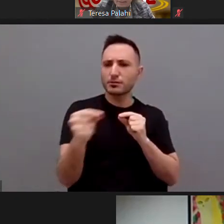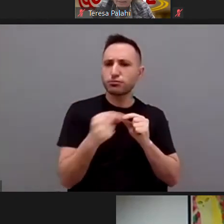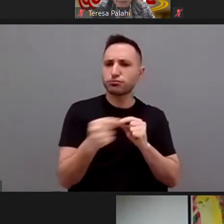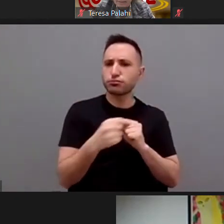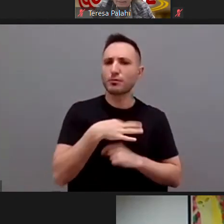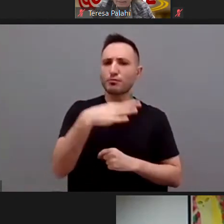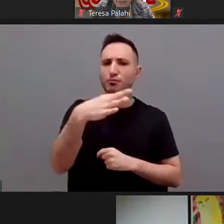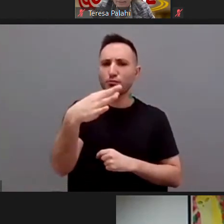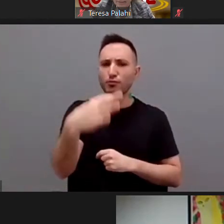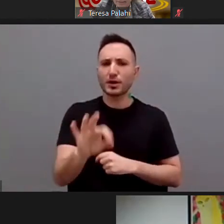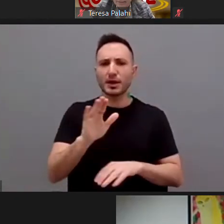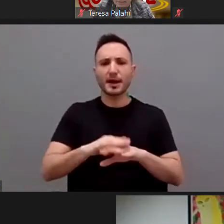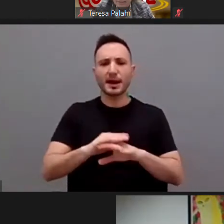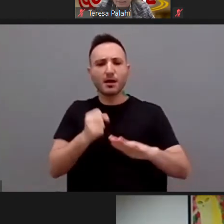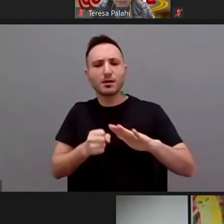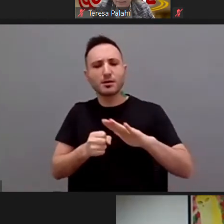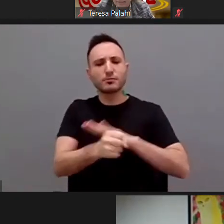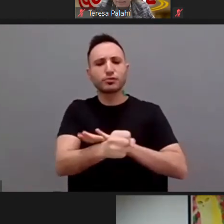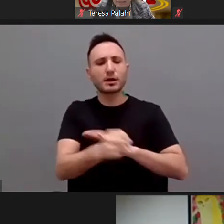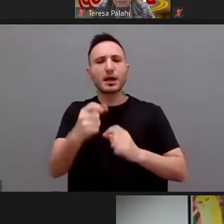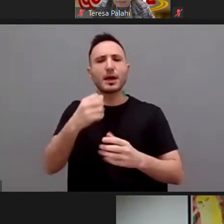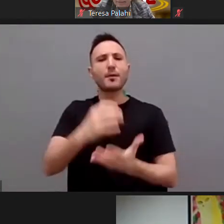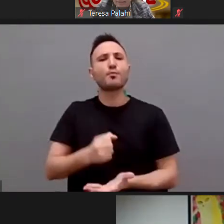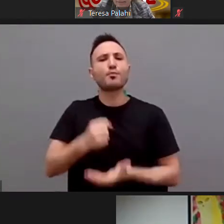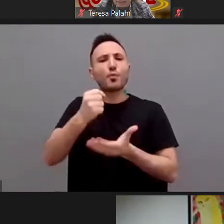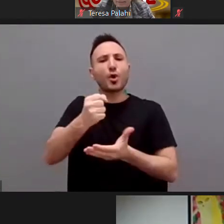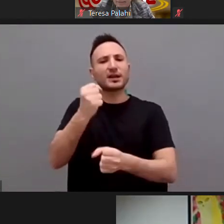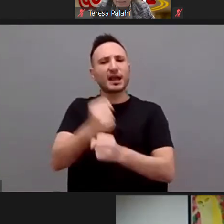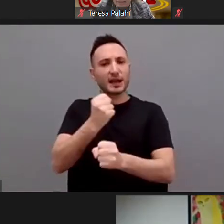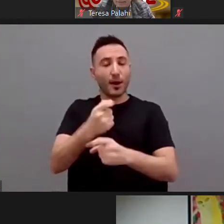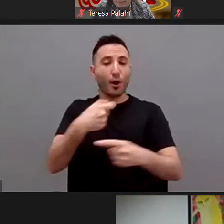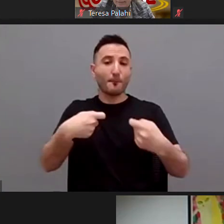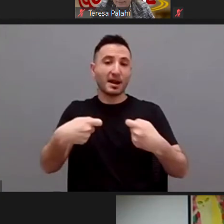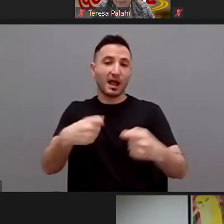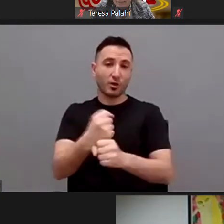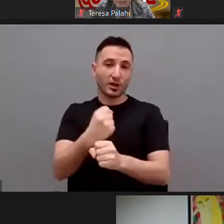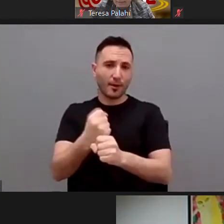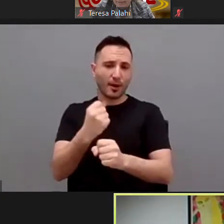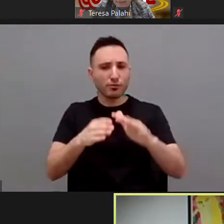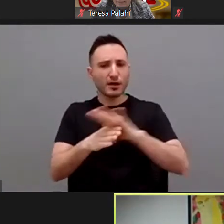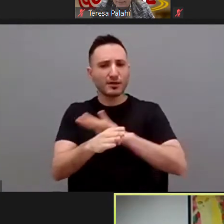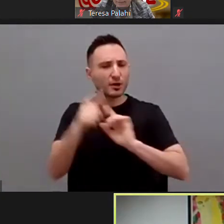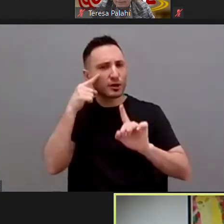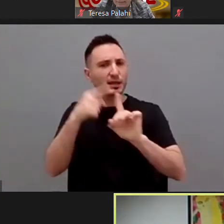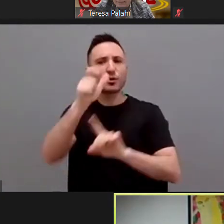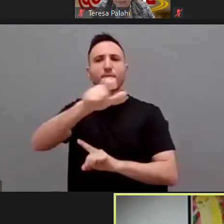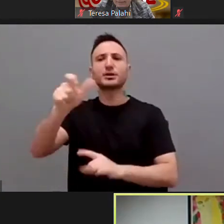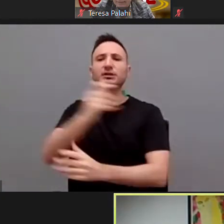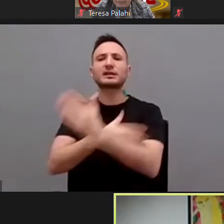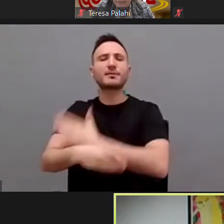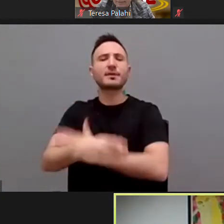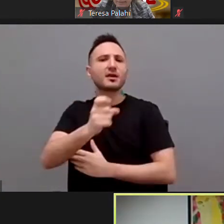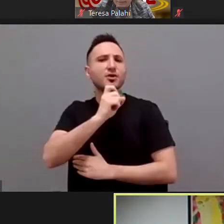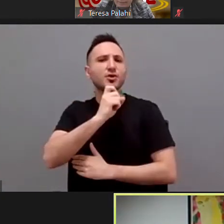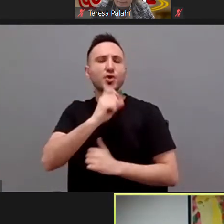incorporación al mercado laboral de las personas que tienen algún tipo de discapacidad? Bueno, lo